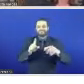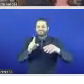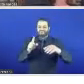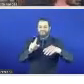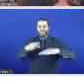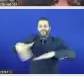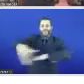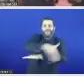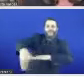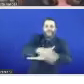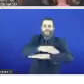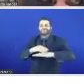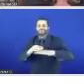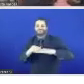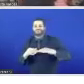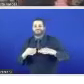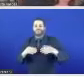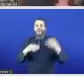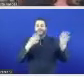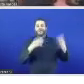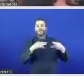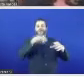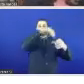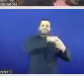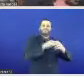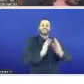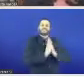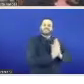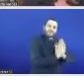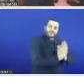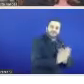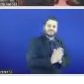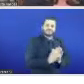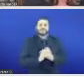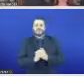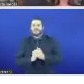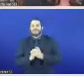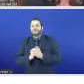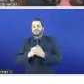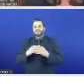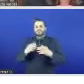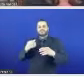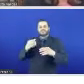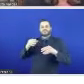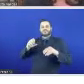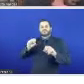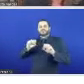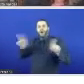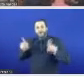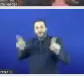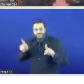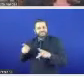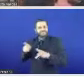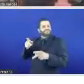doméstico, a los servicios, a la agricultura, donde las mujeres trabajan con salarios mínimos, sin